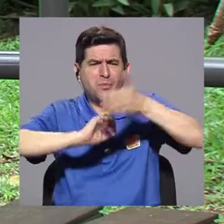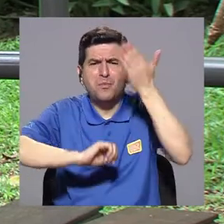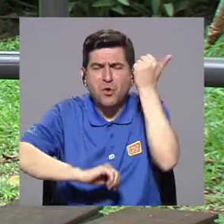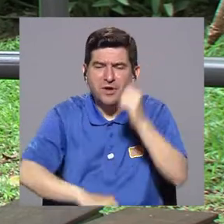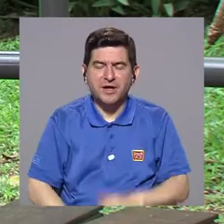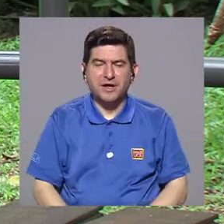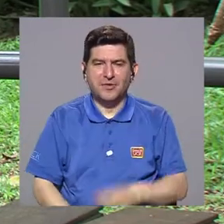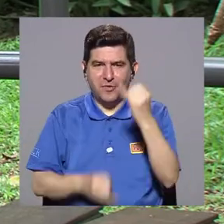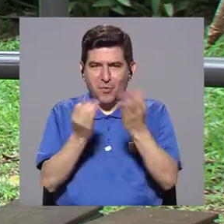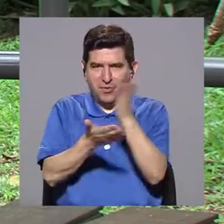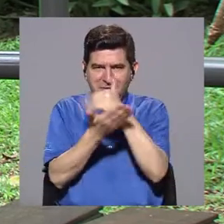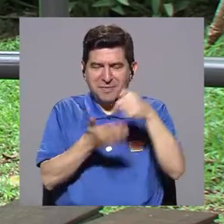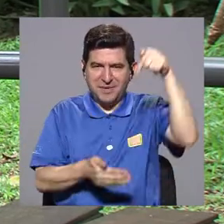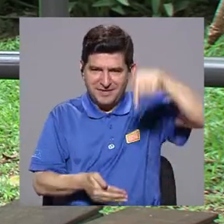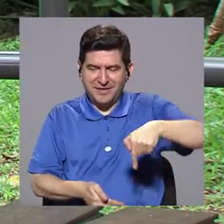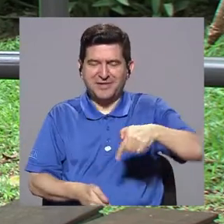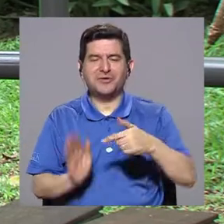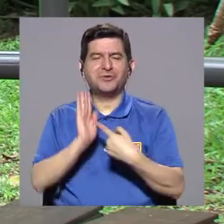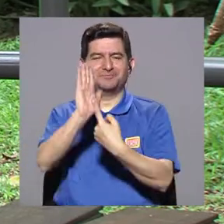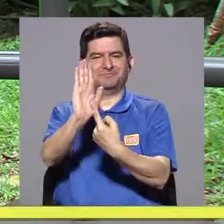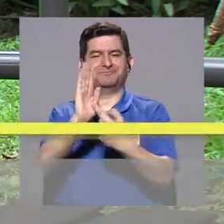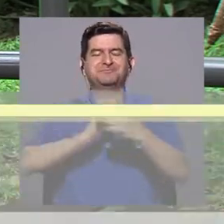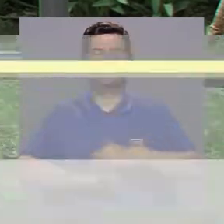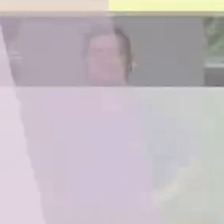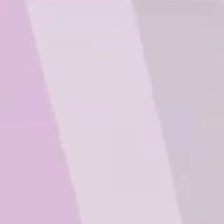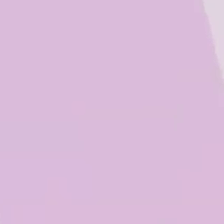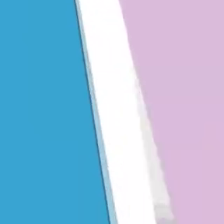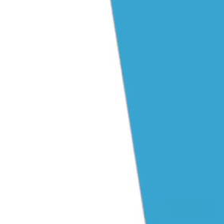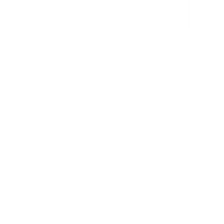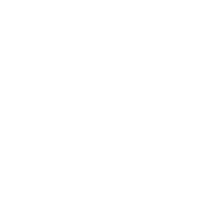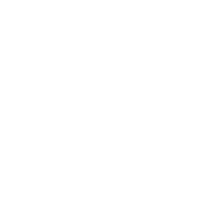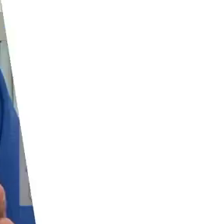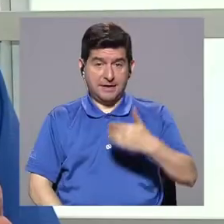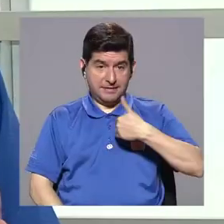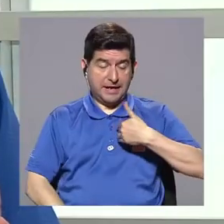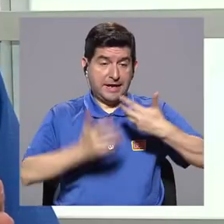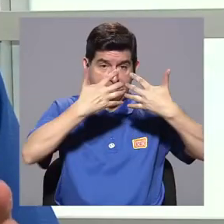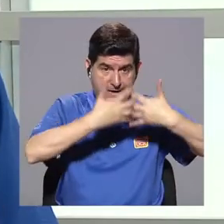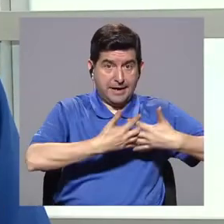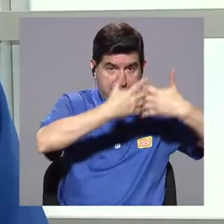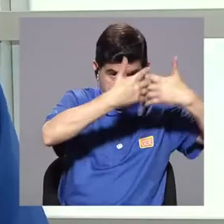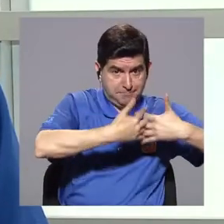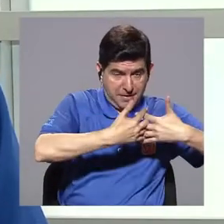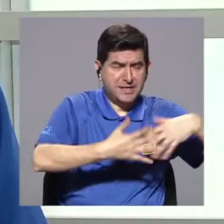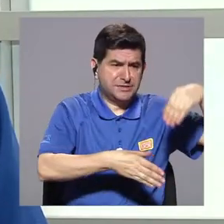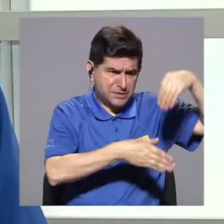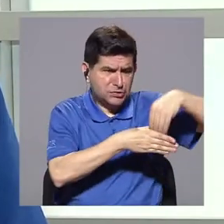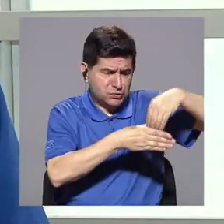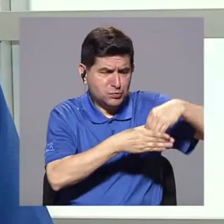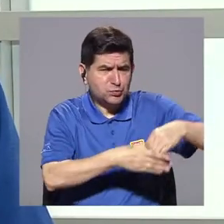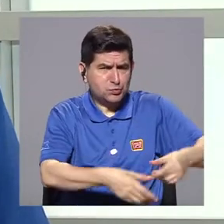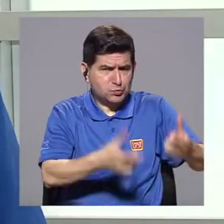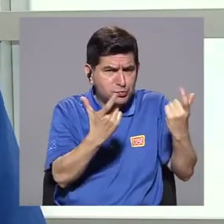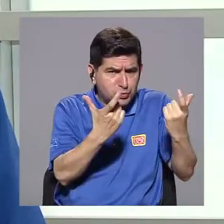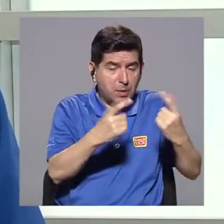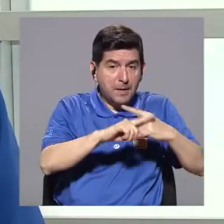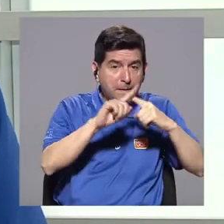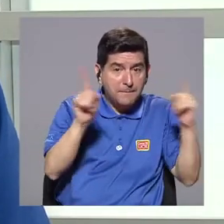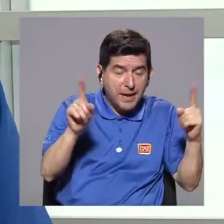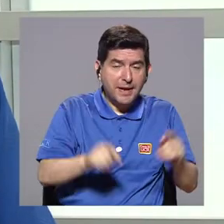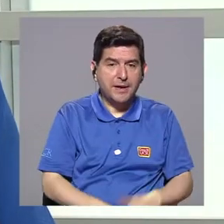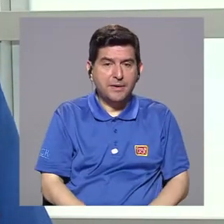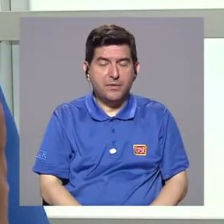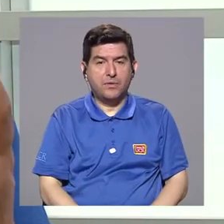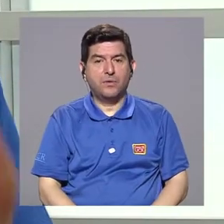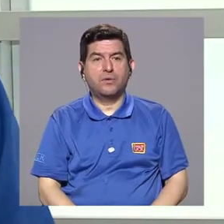es solidaria? Le dejo con nuestro último segmento de hoy. Tenemos, por un lado, las compañías, ¿verdad?, que invierten mucho dinero,